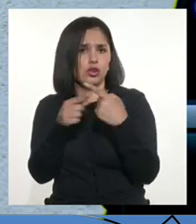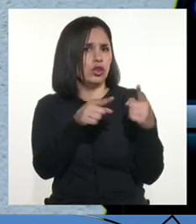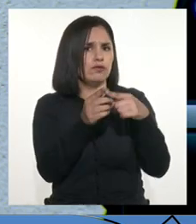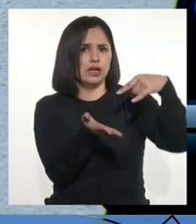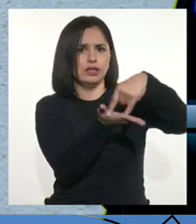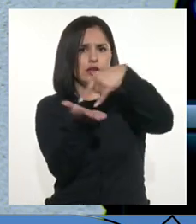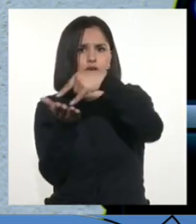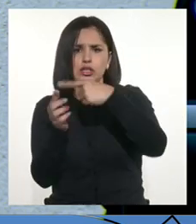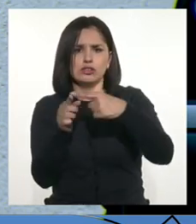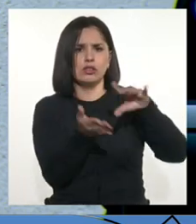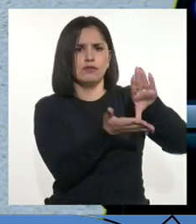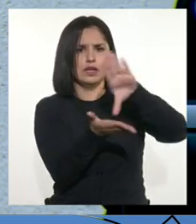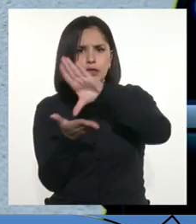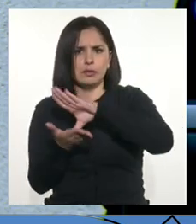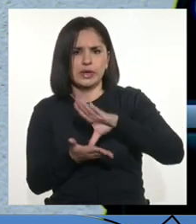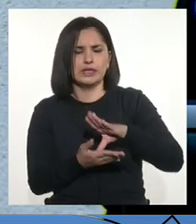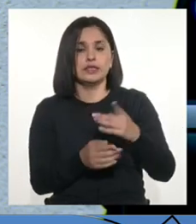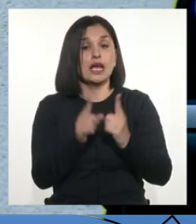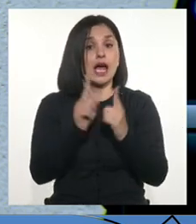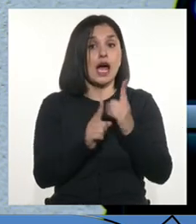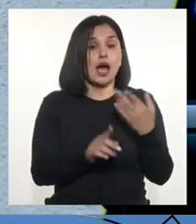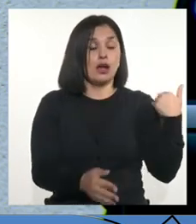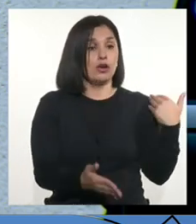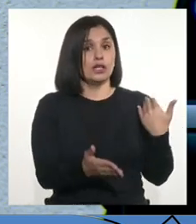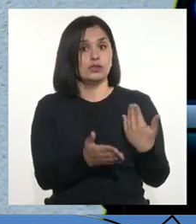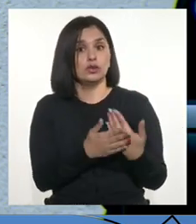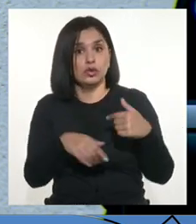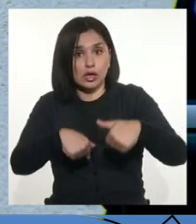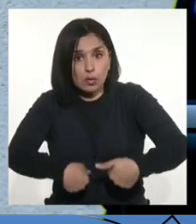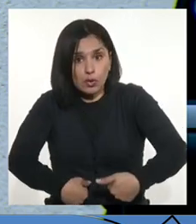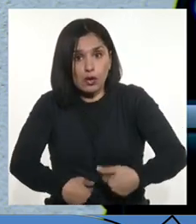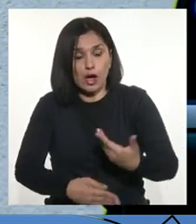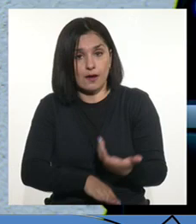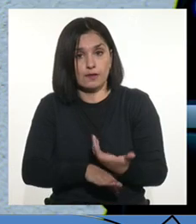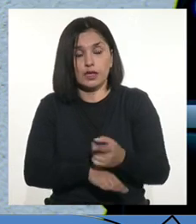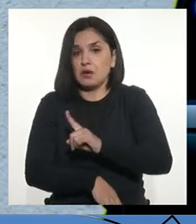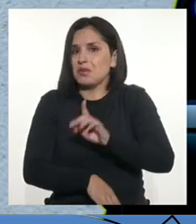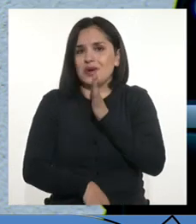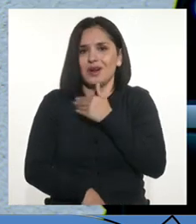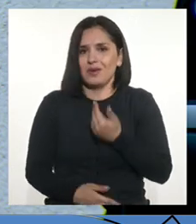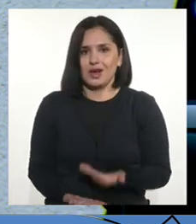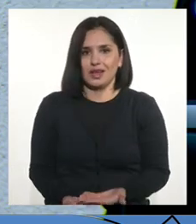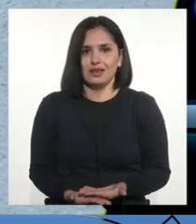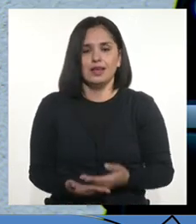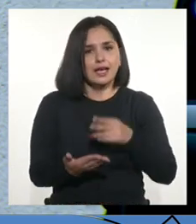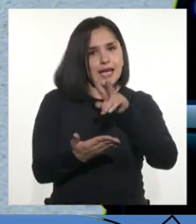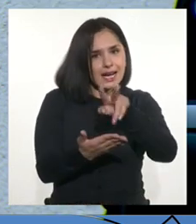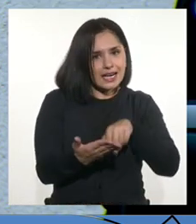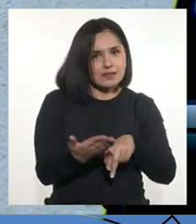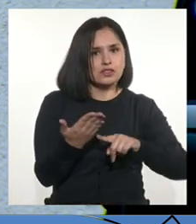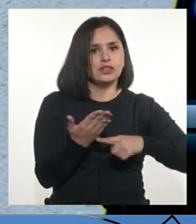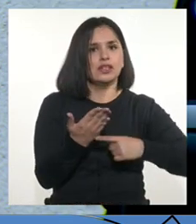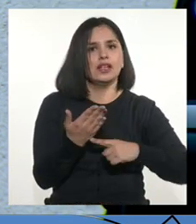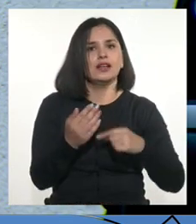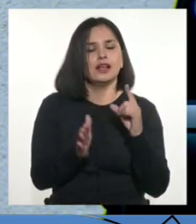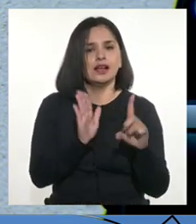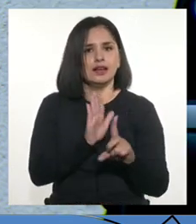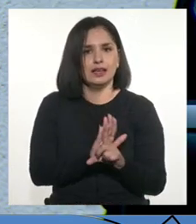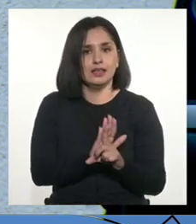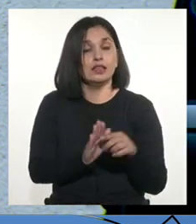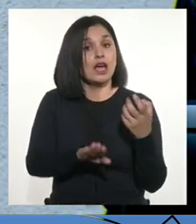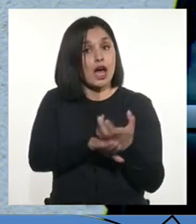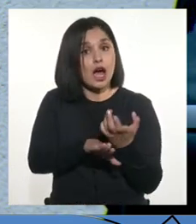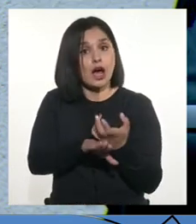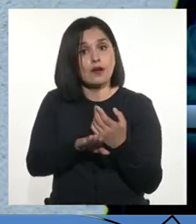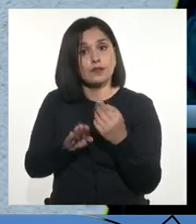finalmente quiero decir algo que existió hasta hace un tiempo en este congreso que ahora no existe que en la revisión técnica de las leyes había